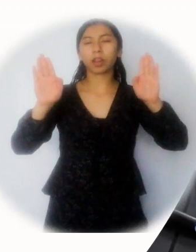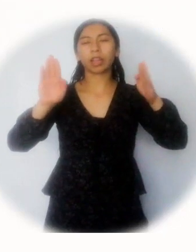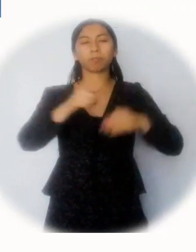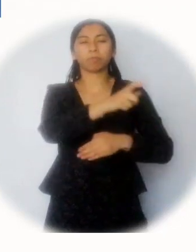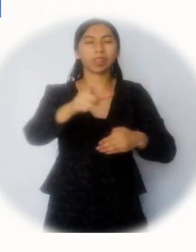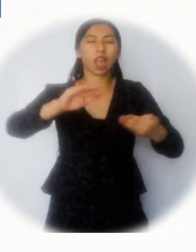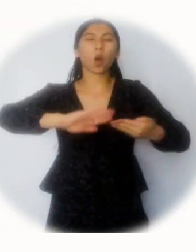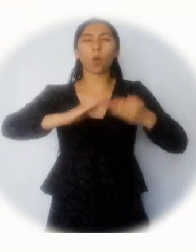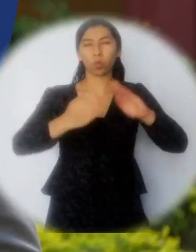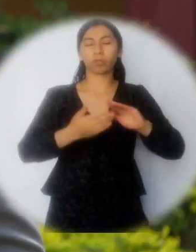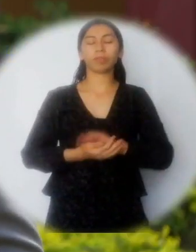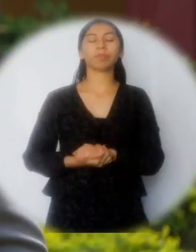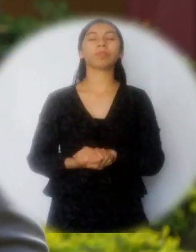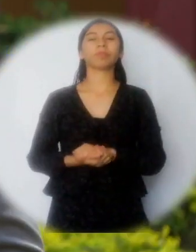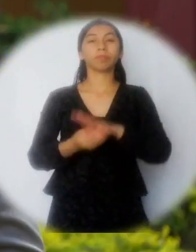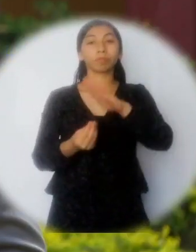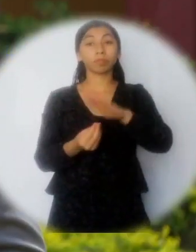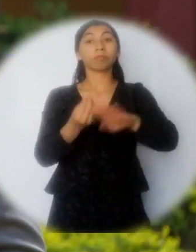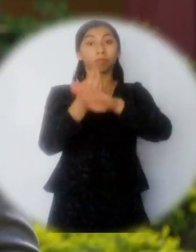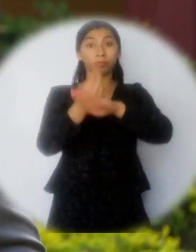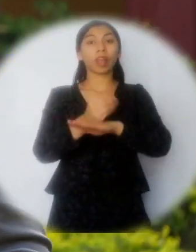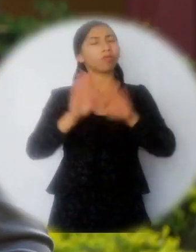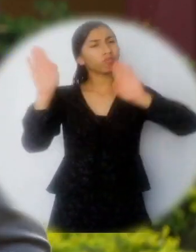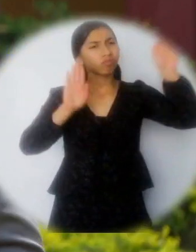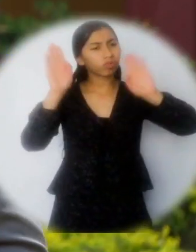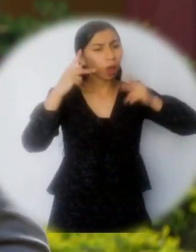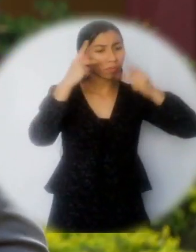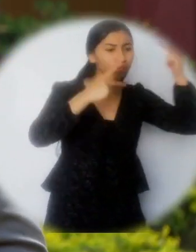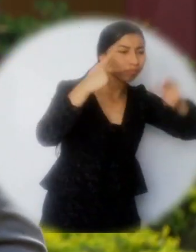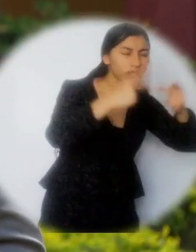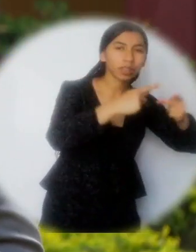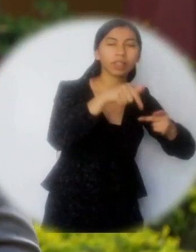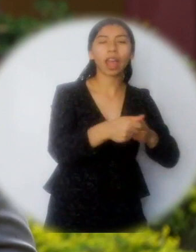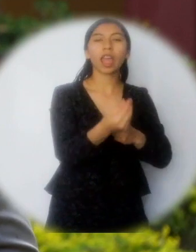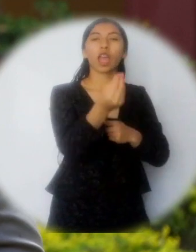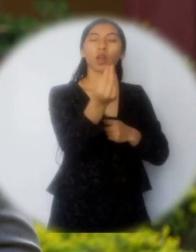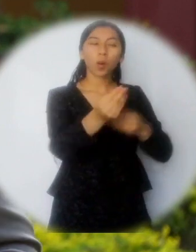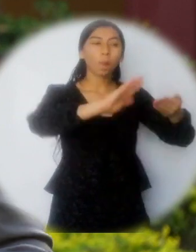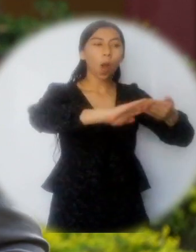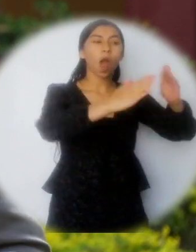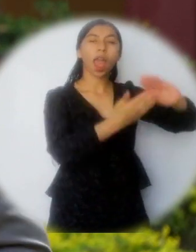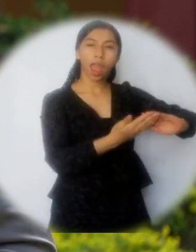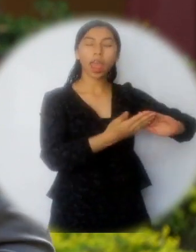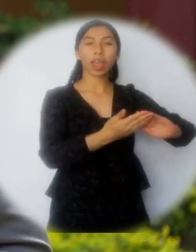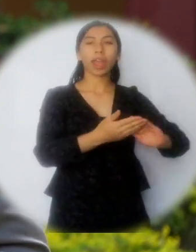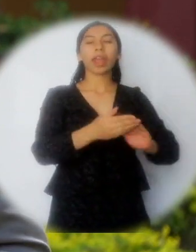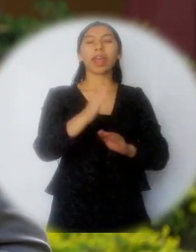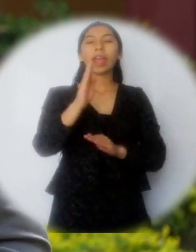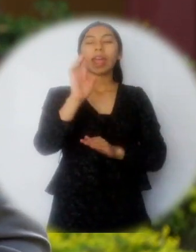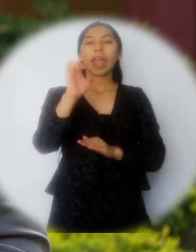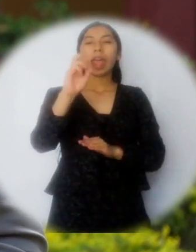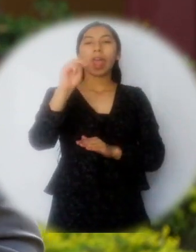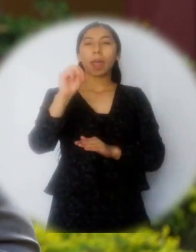Comunitario. La Unidad para las Víctimas participó de la visita técnica a la comunidad del pueblo Embera Chamí, en Bugalagrande, en Valle del